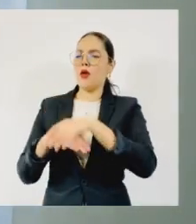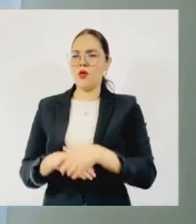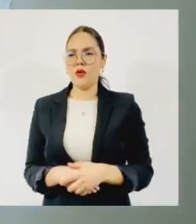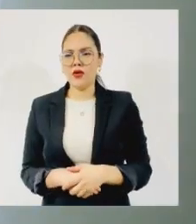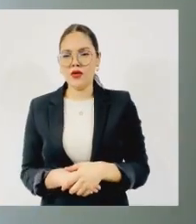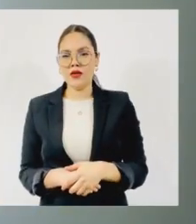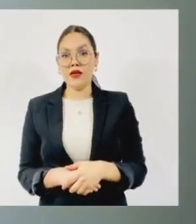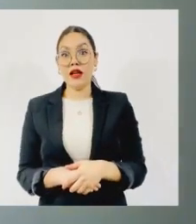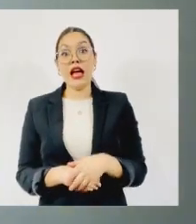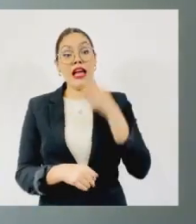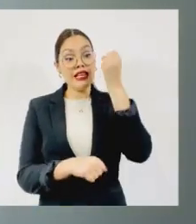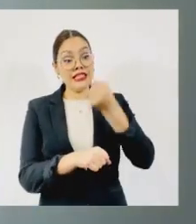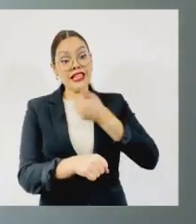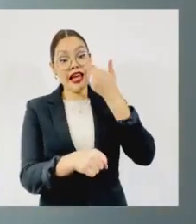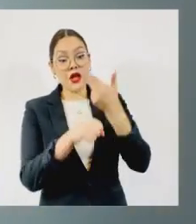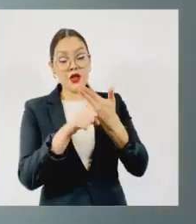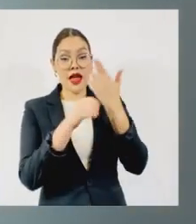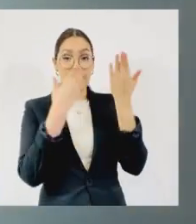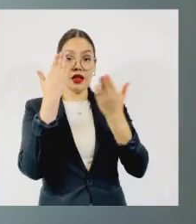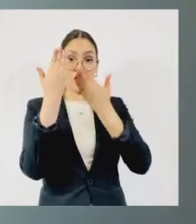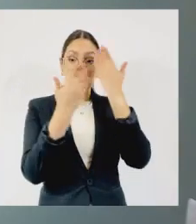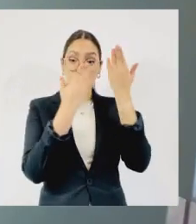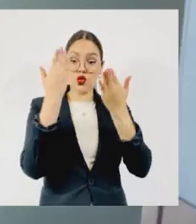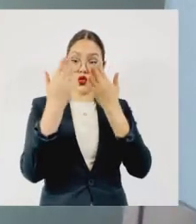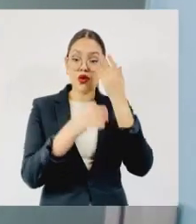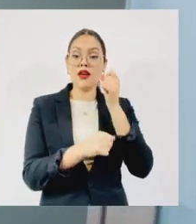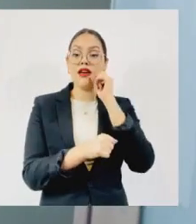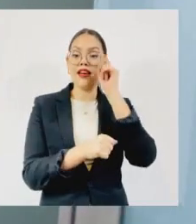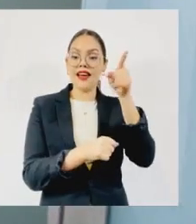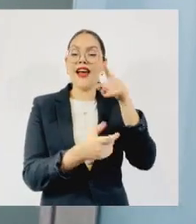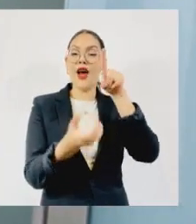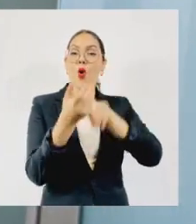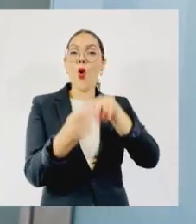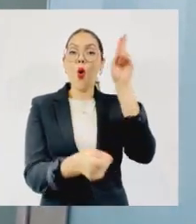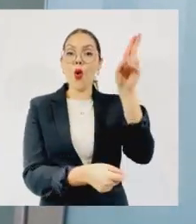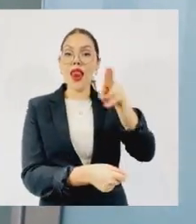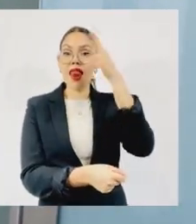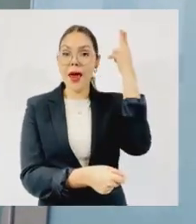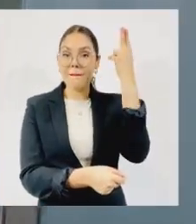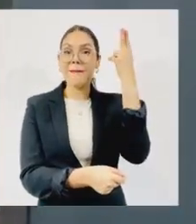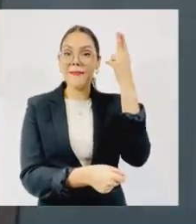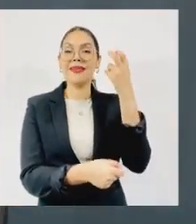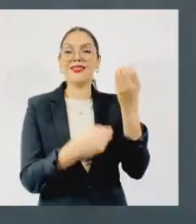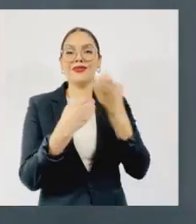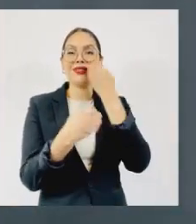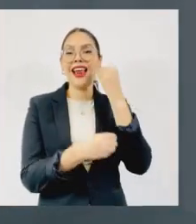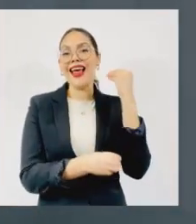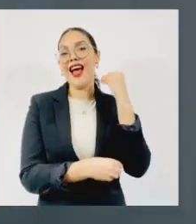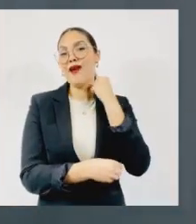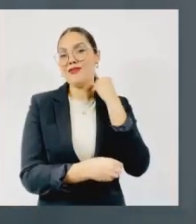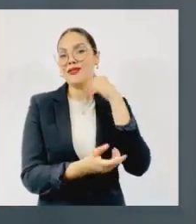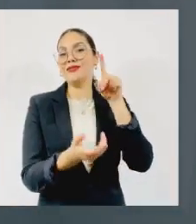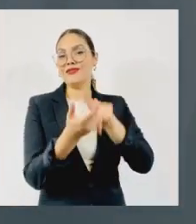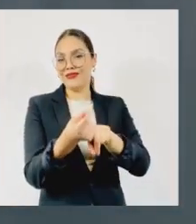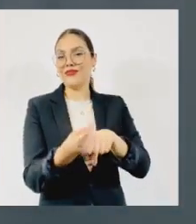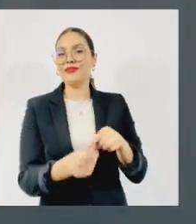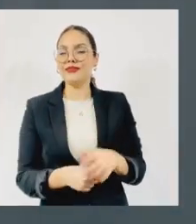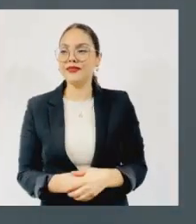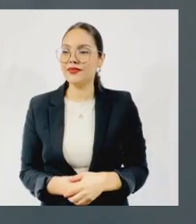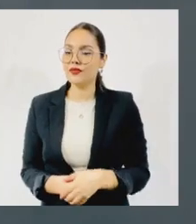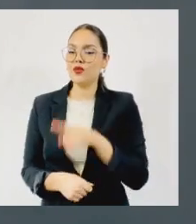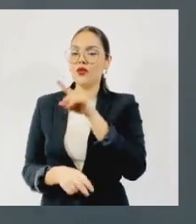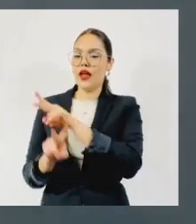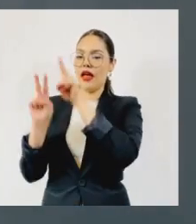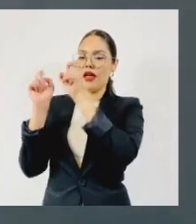Secretaria de Asuntos Escolares y Académicos de la Facultad de Derecho de la UNAM. ¿Cuál fue el debate más complicado